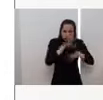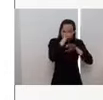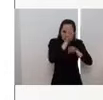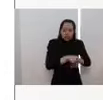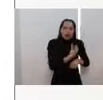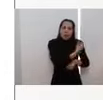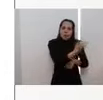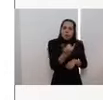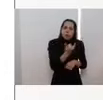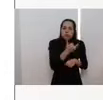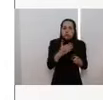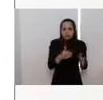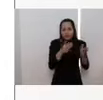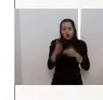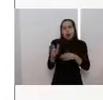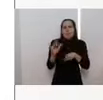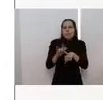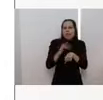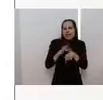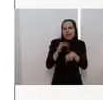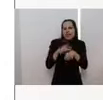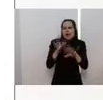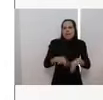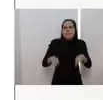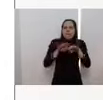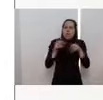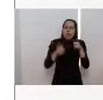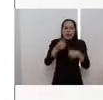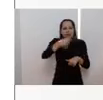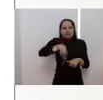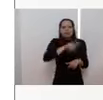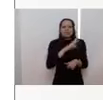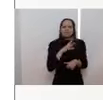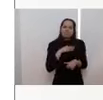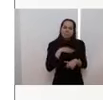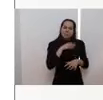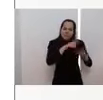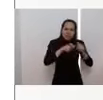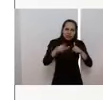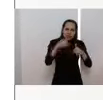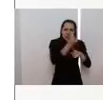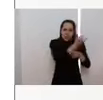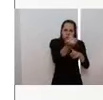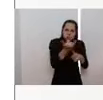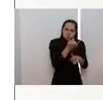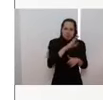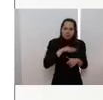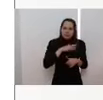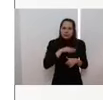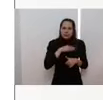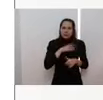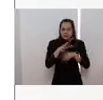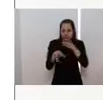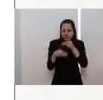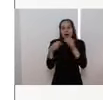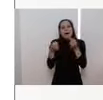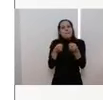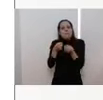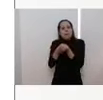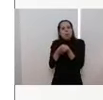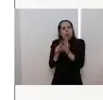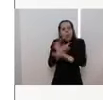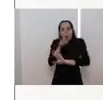tenemos la motivación más importante que es la satisfacción de ustedes nuestros usuarios tenemos el apoyo constante y